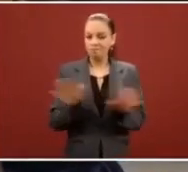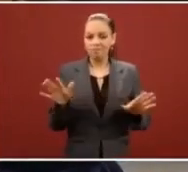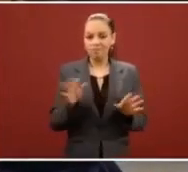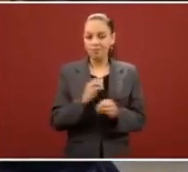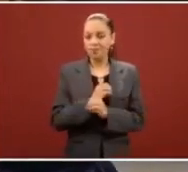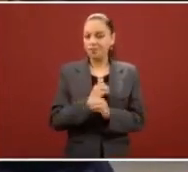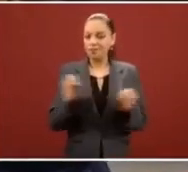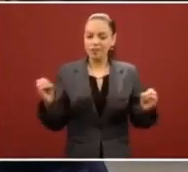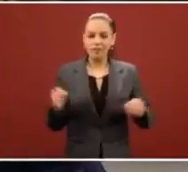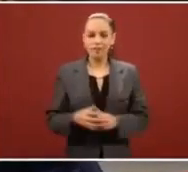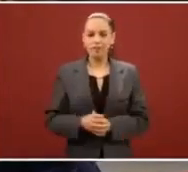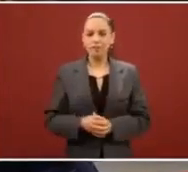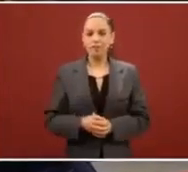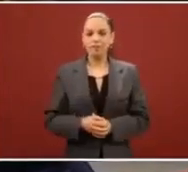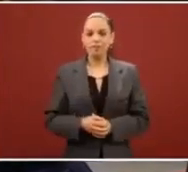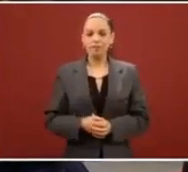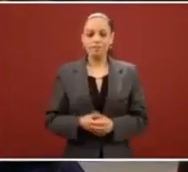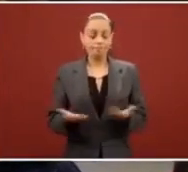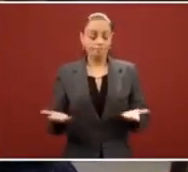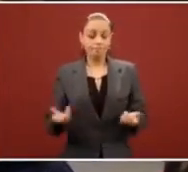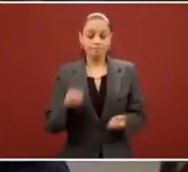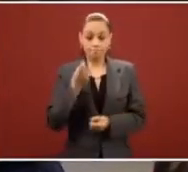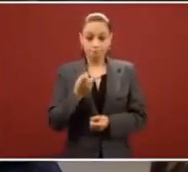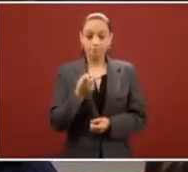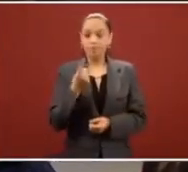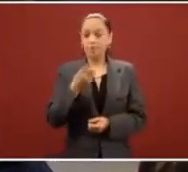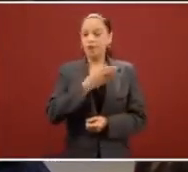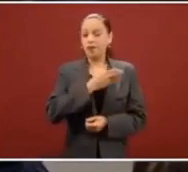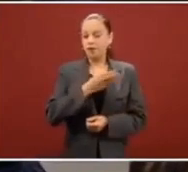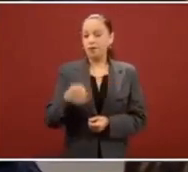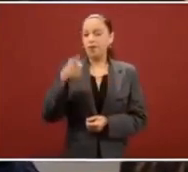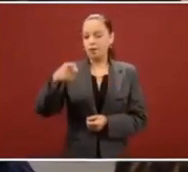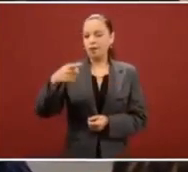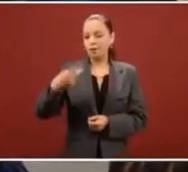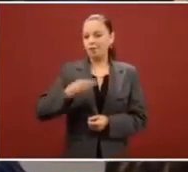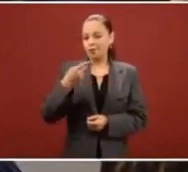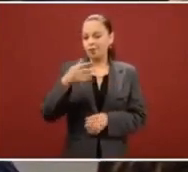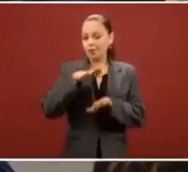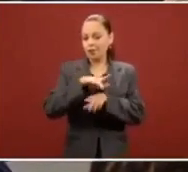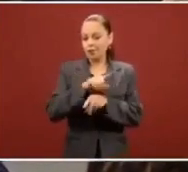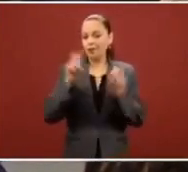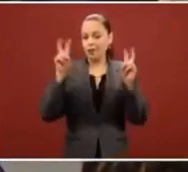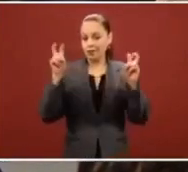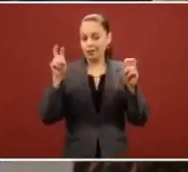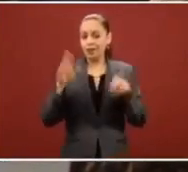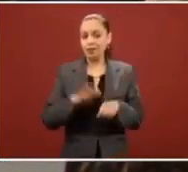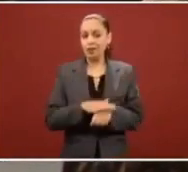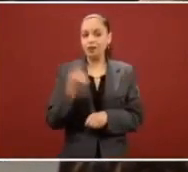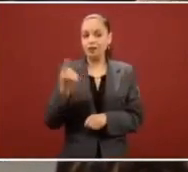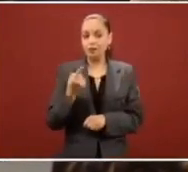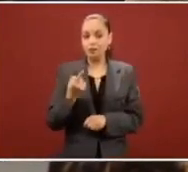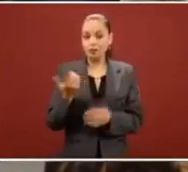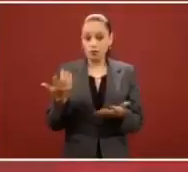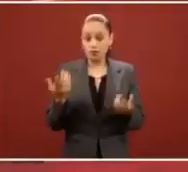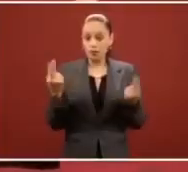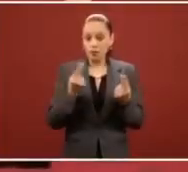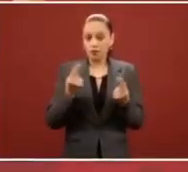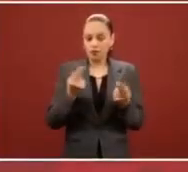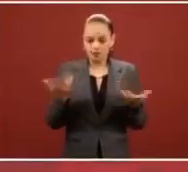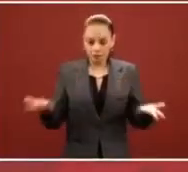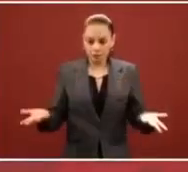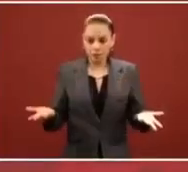Entonces, qué bueno que tocas este tema, porque el propósito es, a ver,